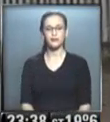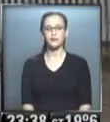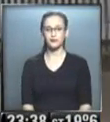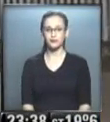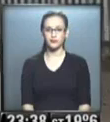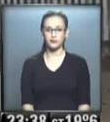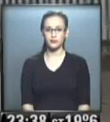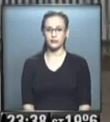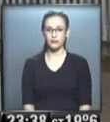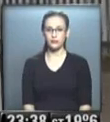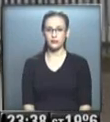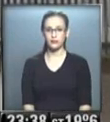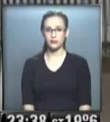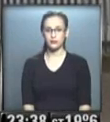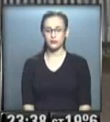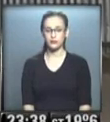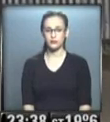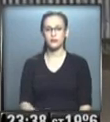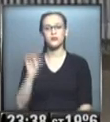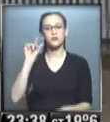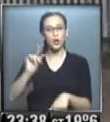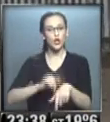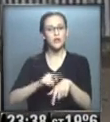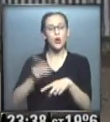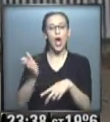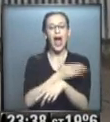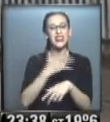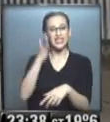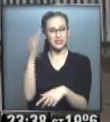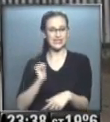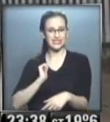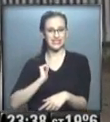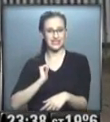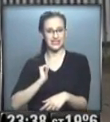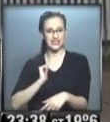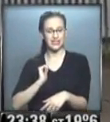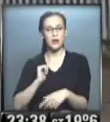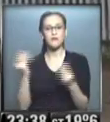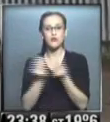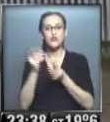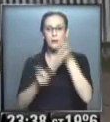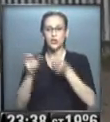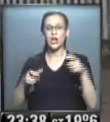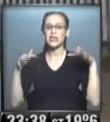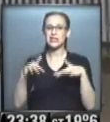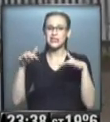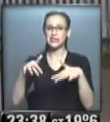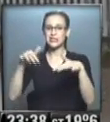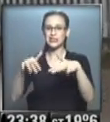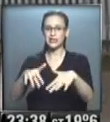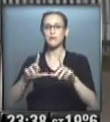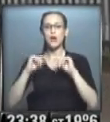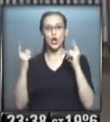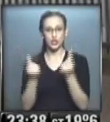días antes del golpe, no sé cuántos millones de personas salieron a las calles de Chile para manifestarse contra el golpe. Es decir, teníamos